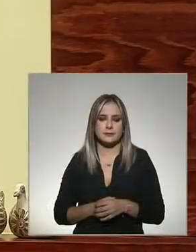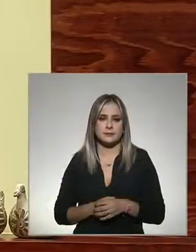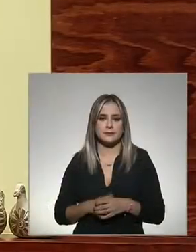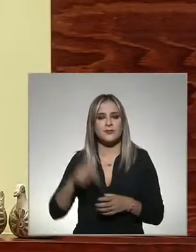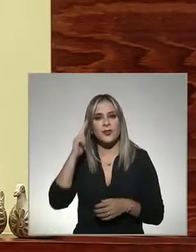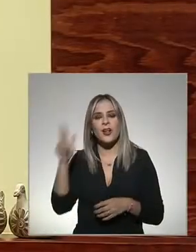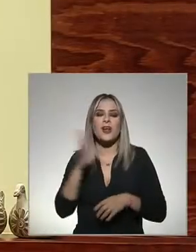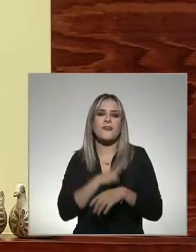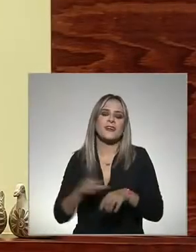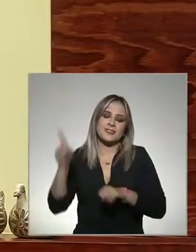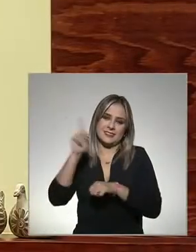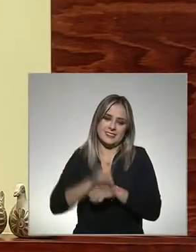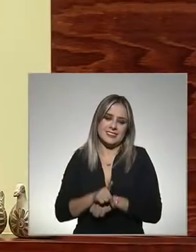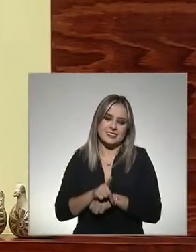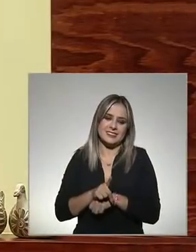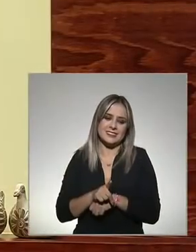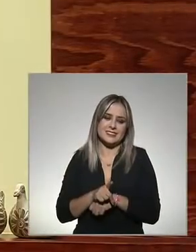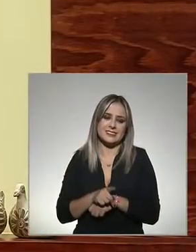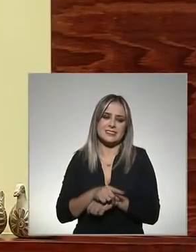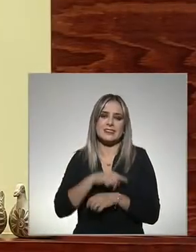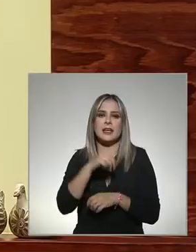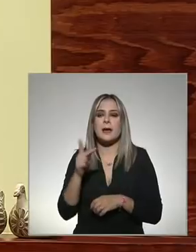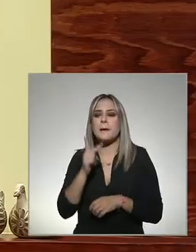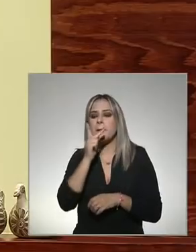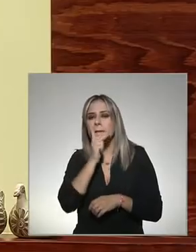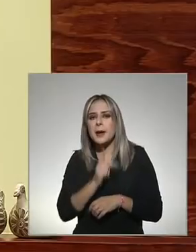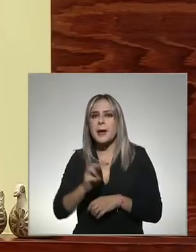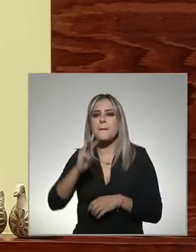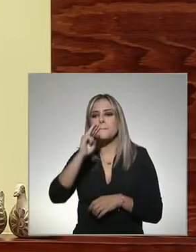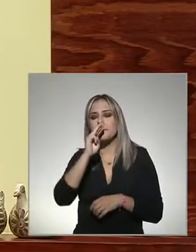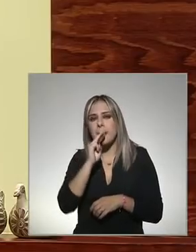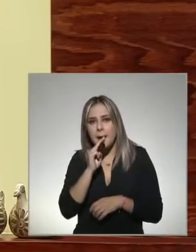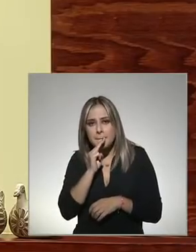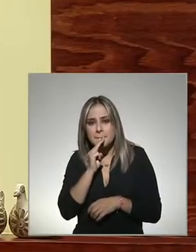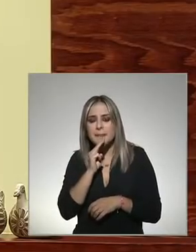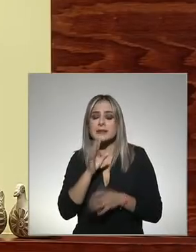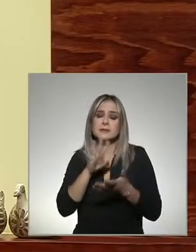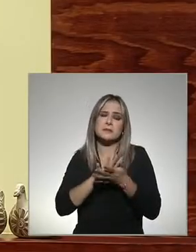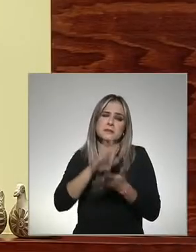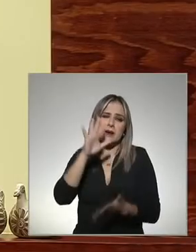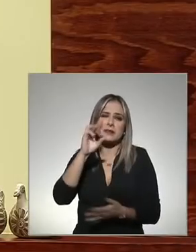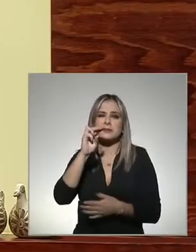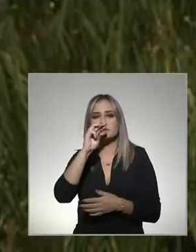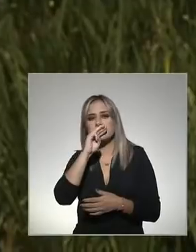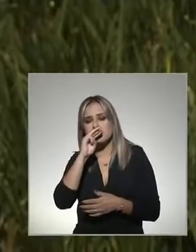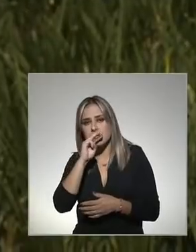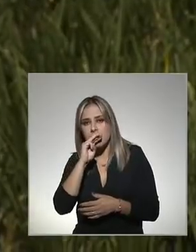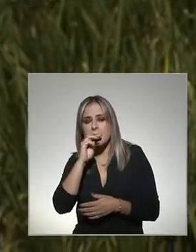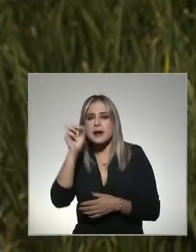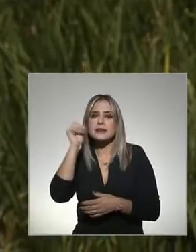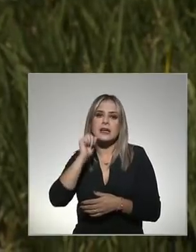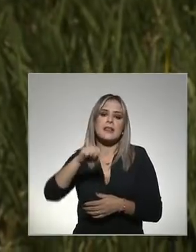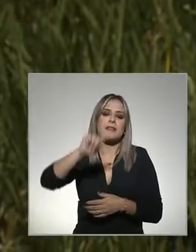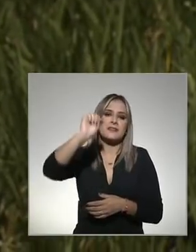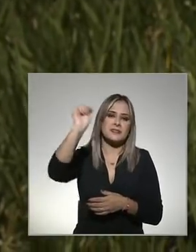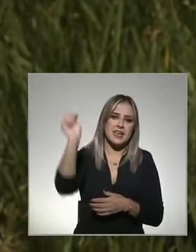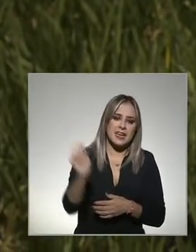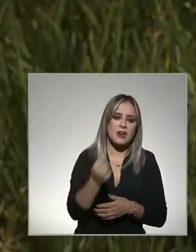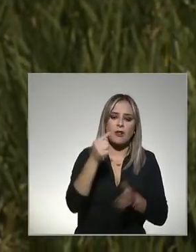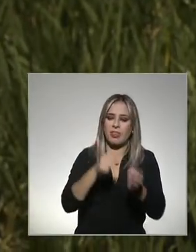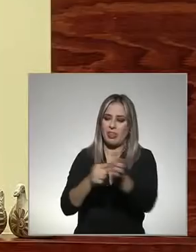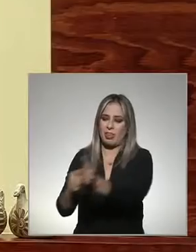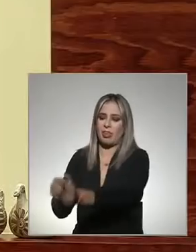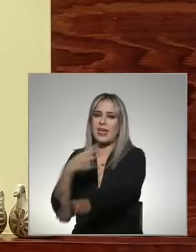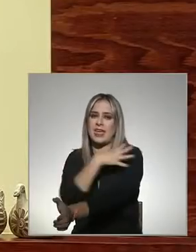Hola, muy buenos días. Los padres de familia, especialmente las mamás, hemos echado mano de la tecnología para